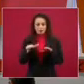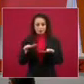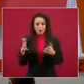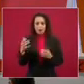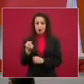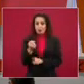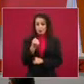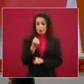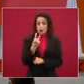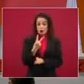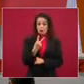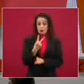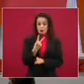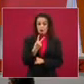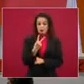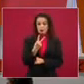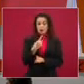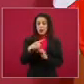Negativas,